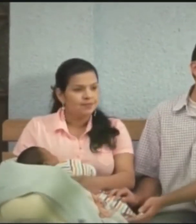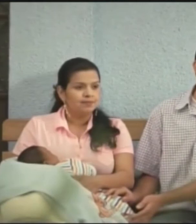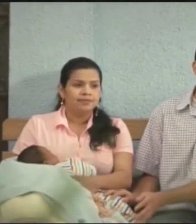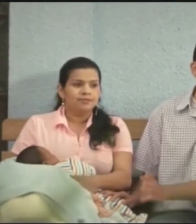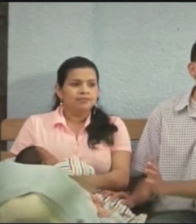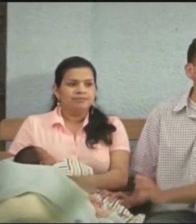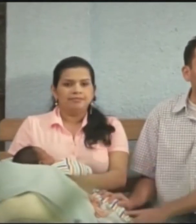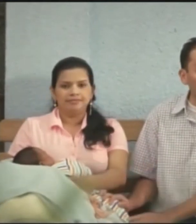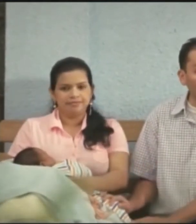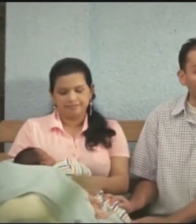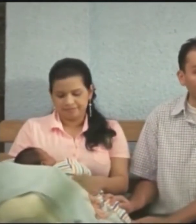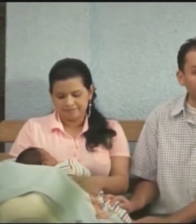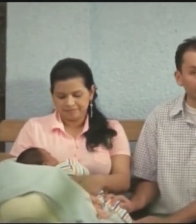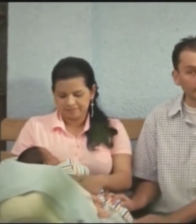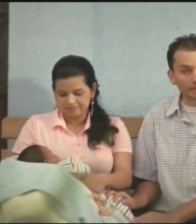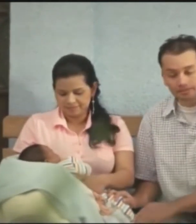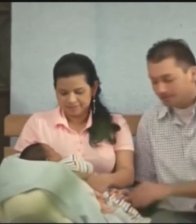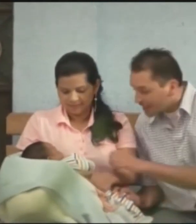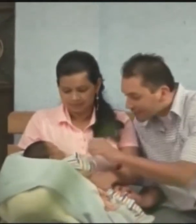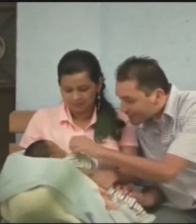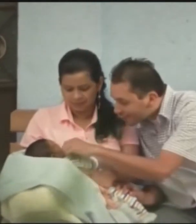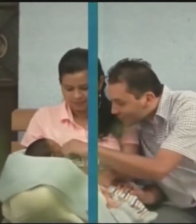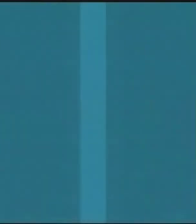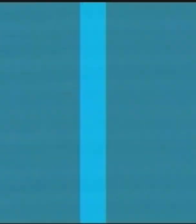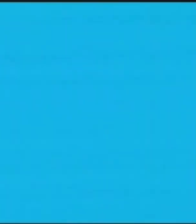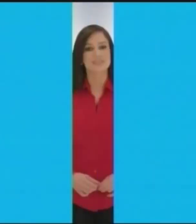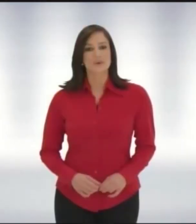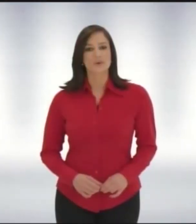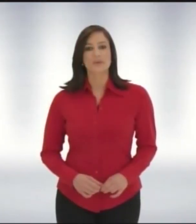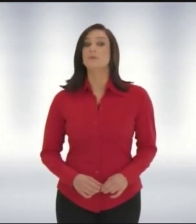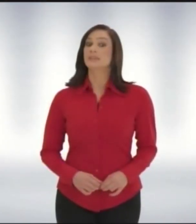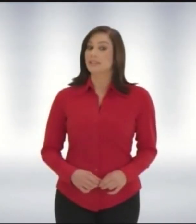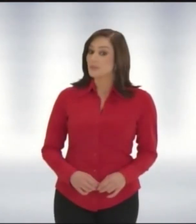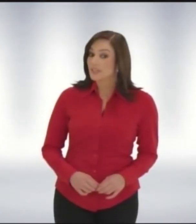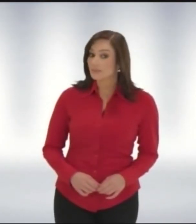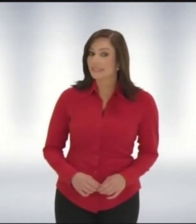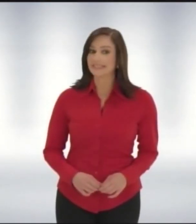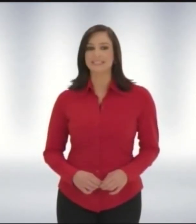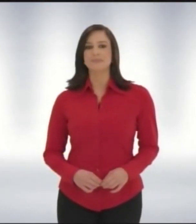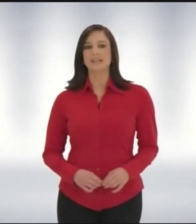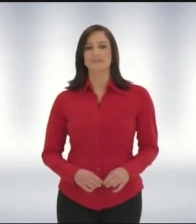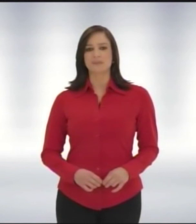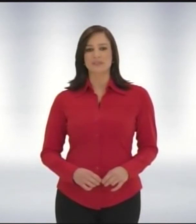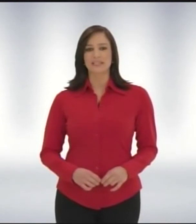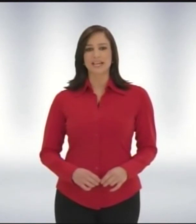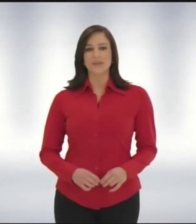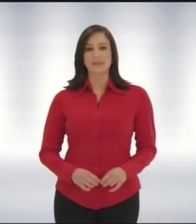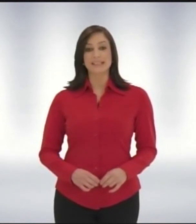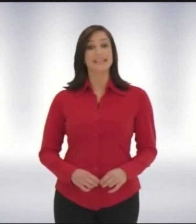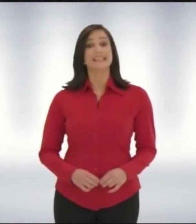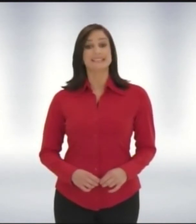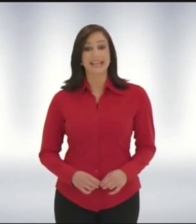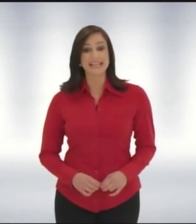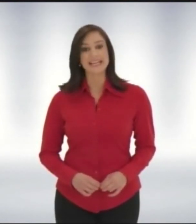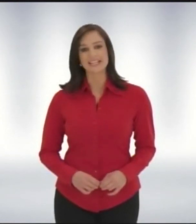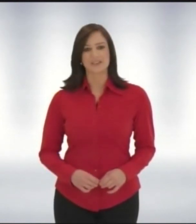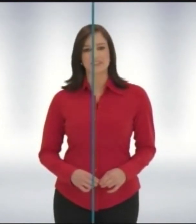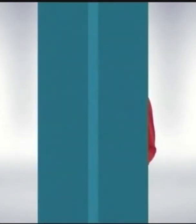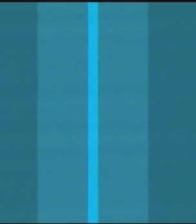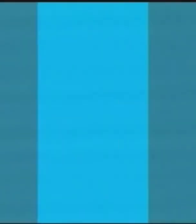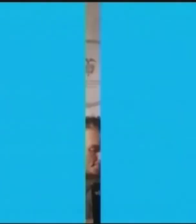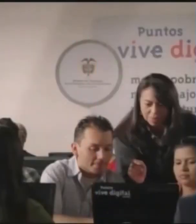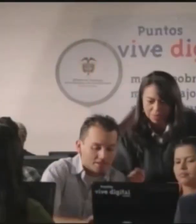médico y no nos lo atendieron porque no nos aparece en el sistema. Situaciones como estas ocurren porque no se actualiza a tiempo la información en la EPS y se